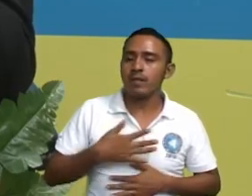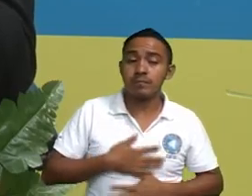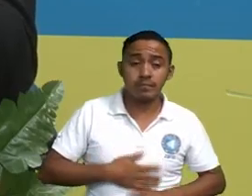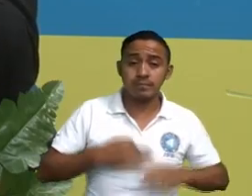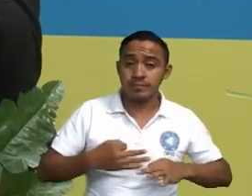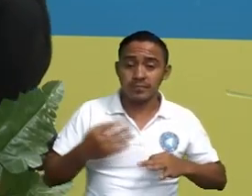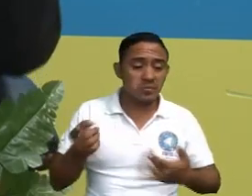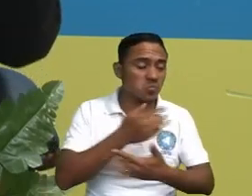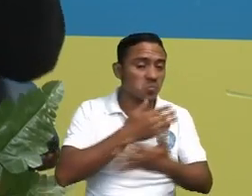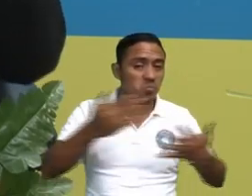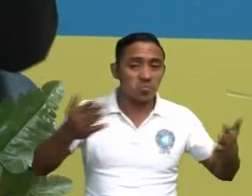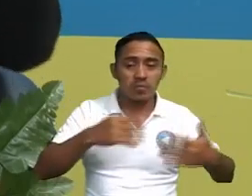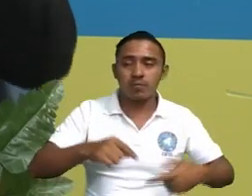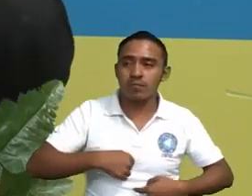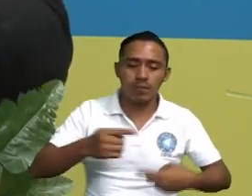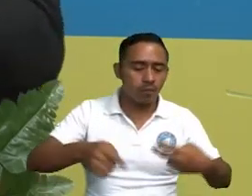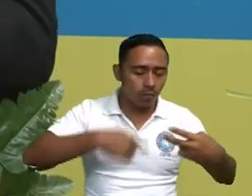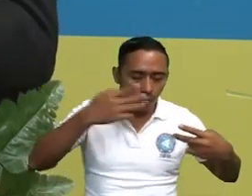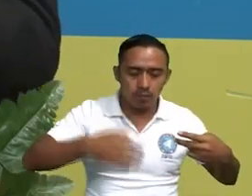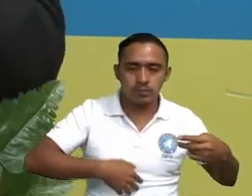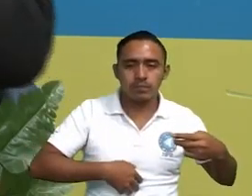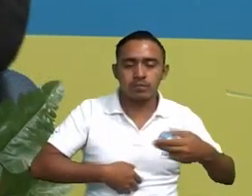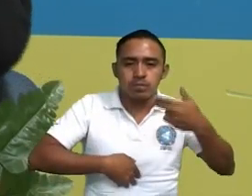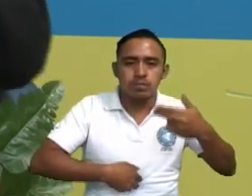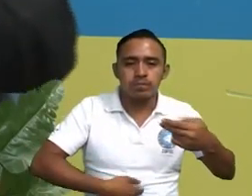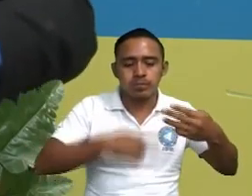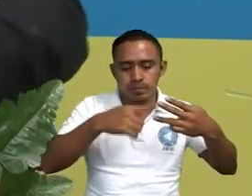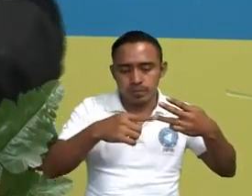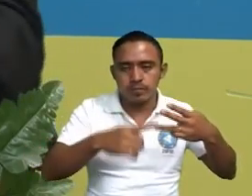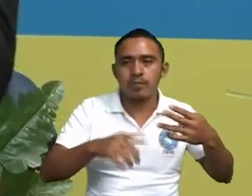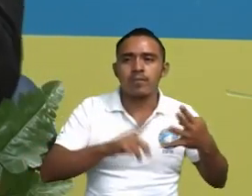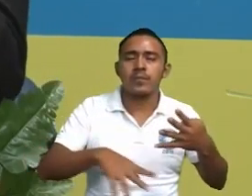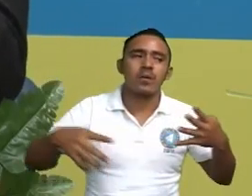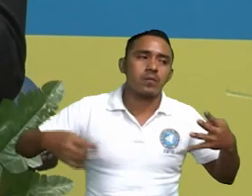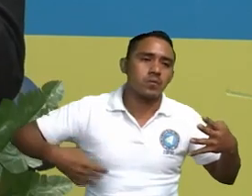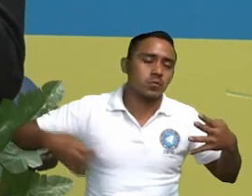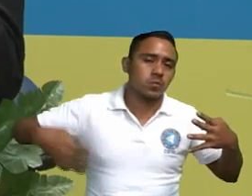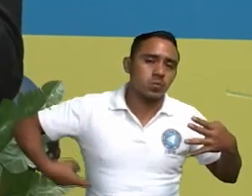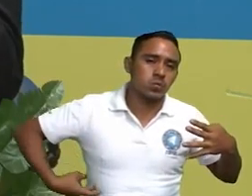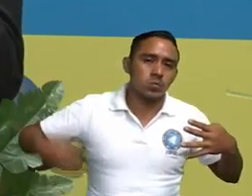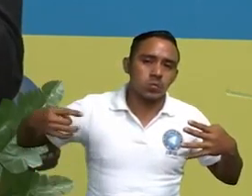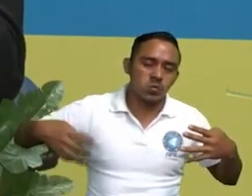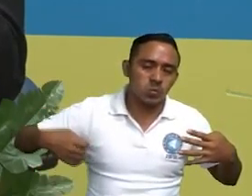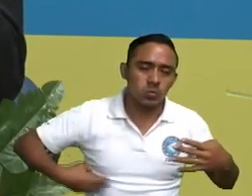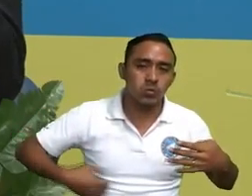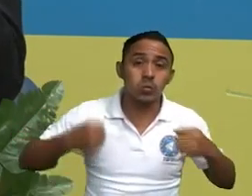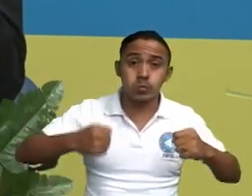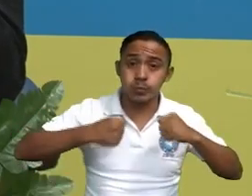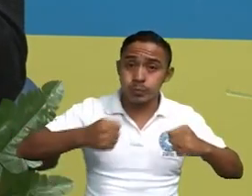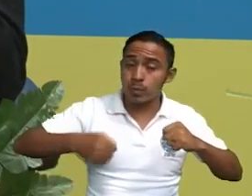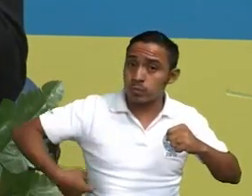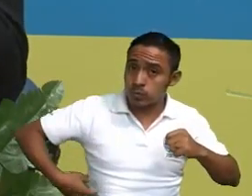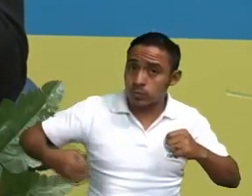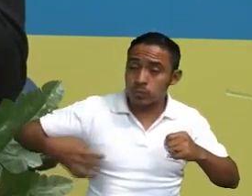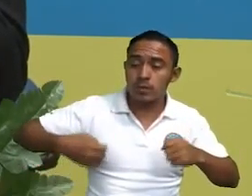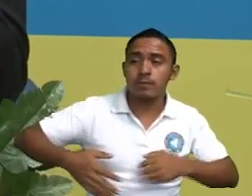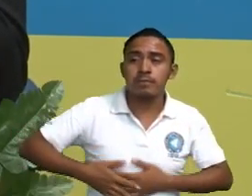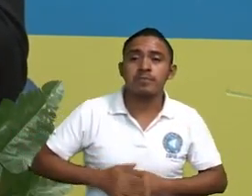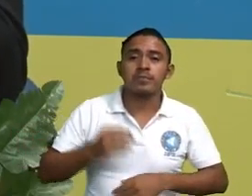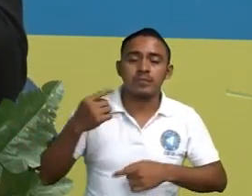tranquilidad, vómitos, náuseas y aquel dolor que el paciente no lo soporta porque es intenso y es brusco. A